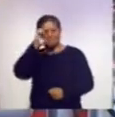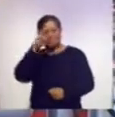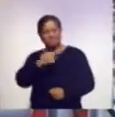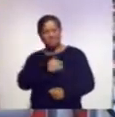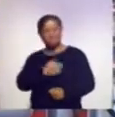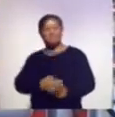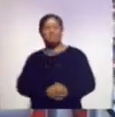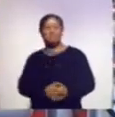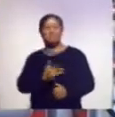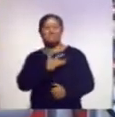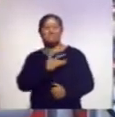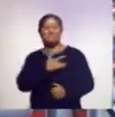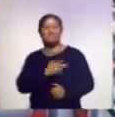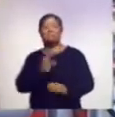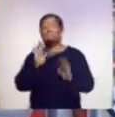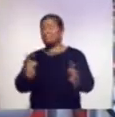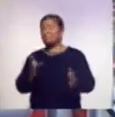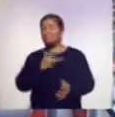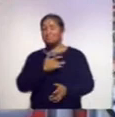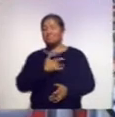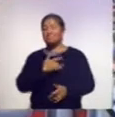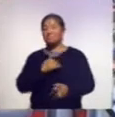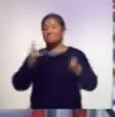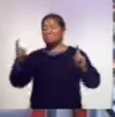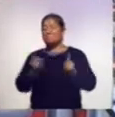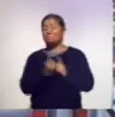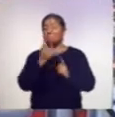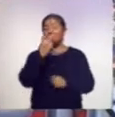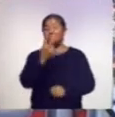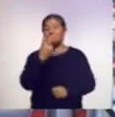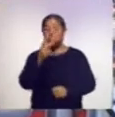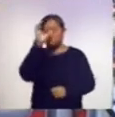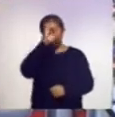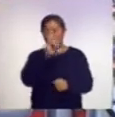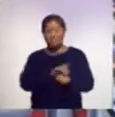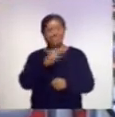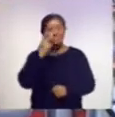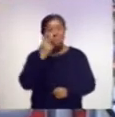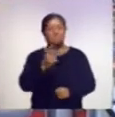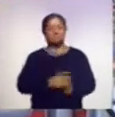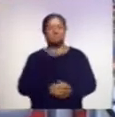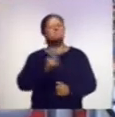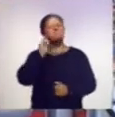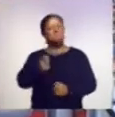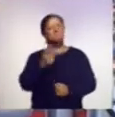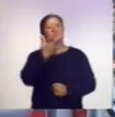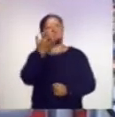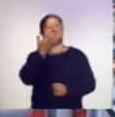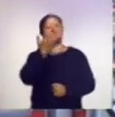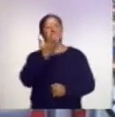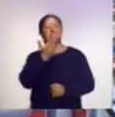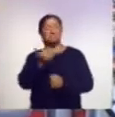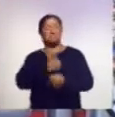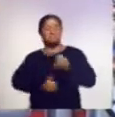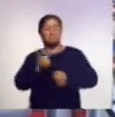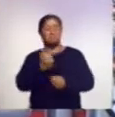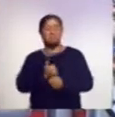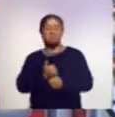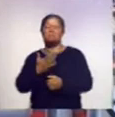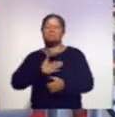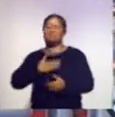el encuentro de dos culturas, los 500 años, que es el origen de esto que somos, y que nos